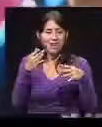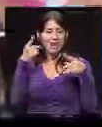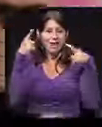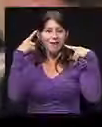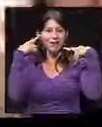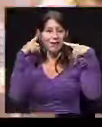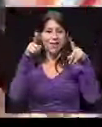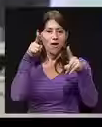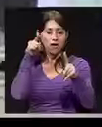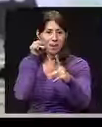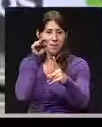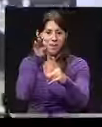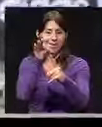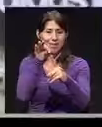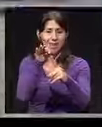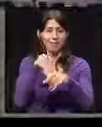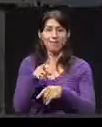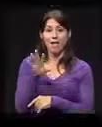meta.